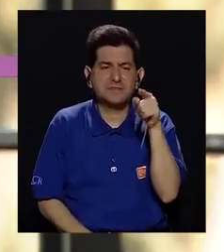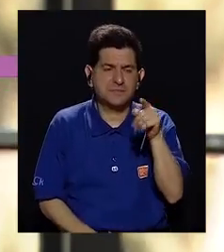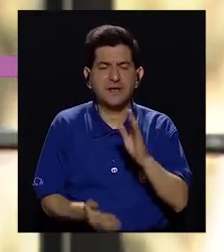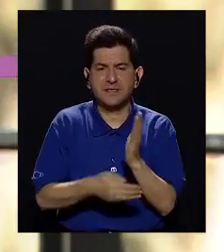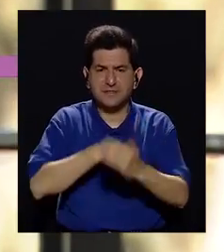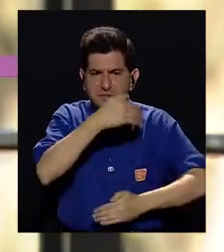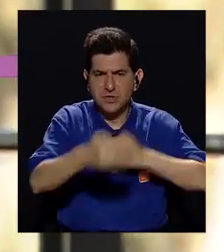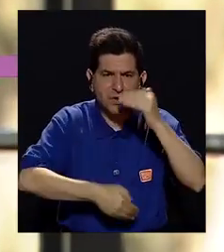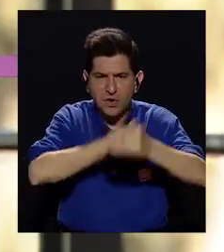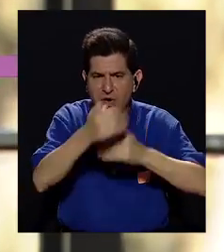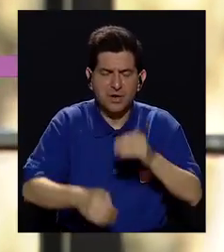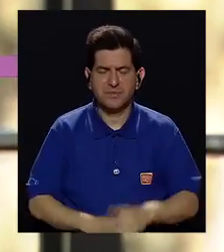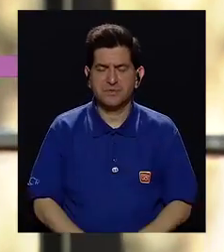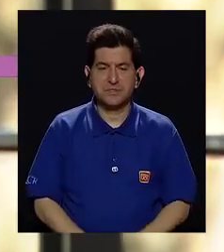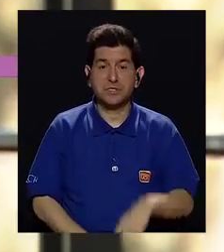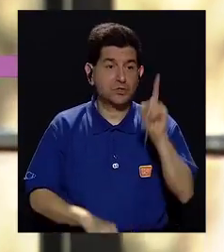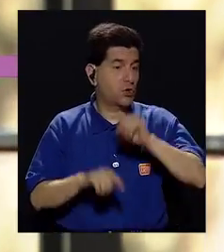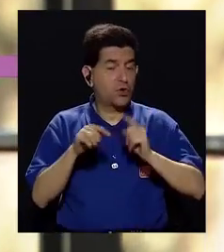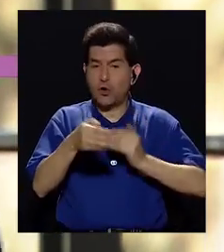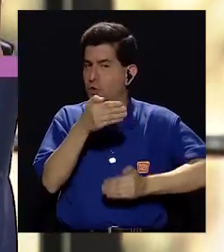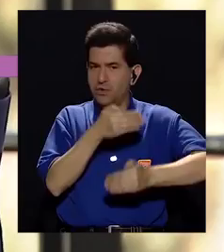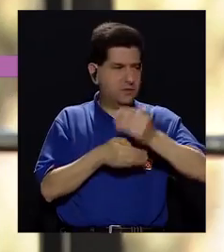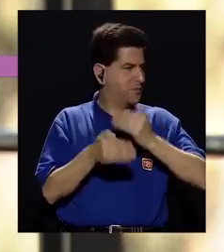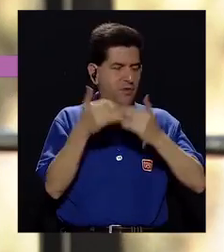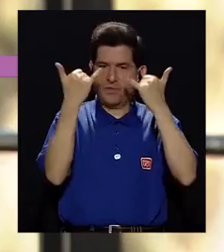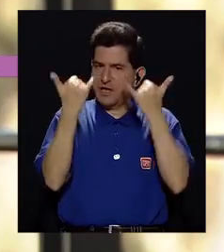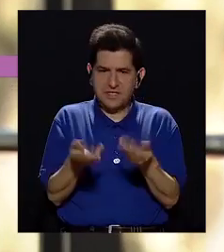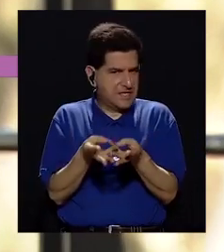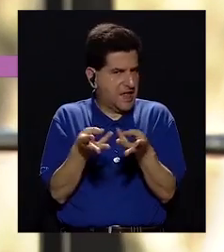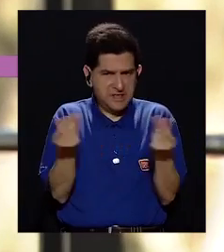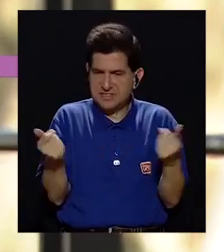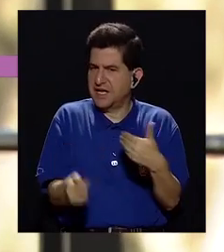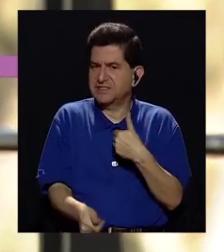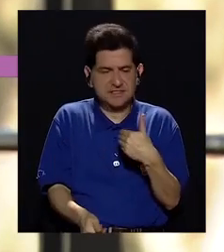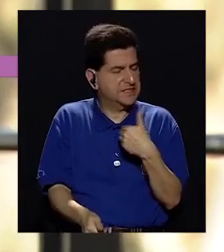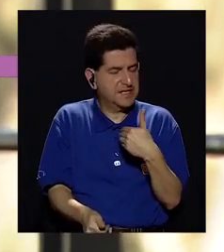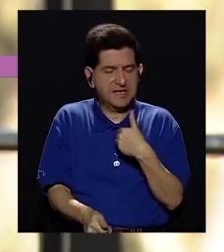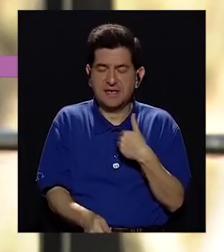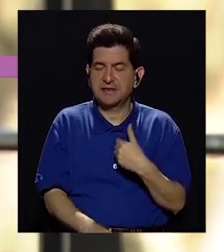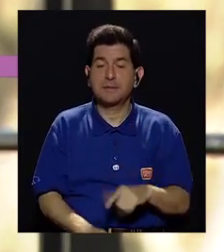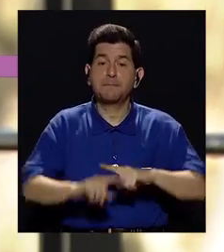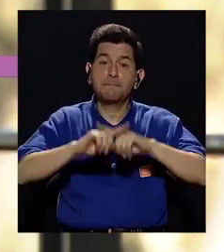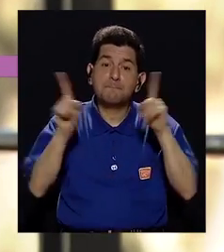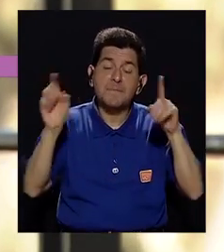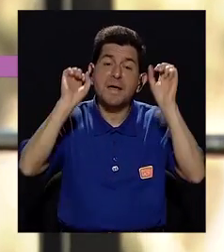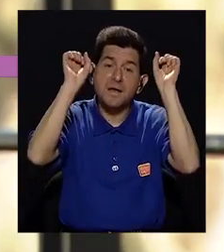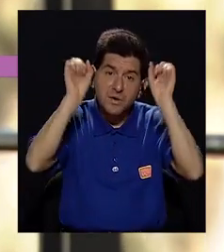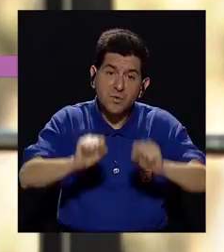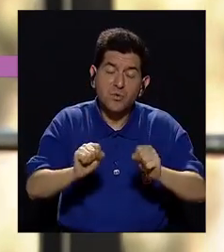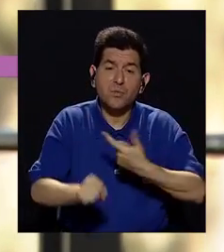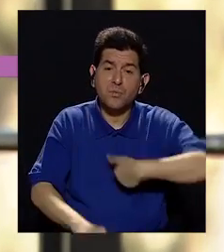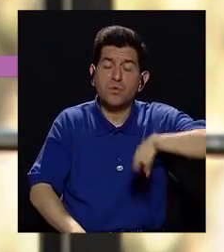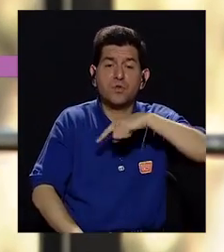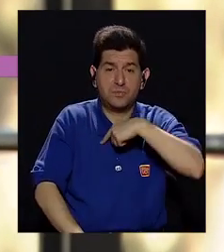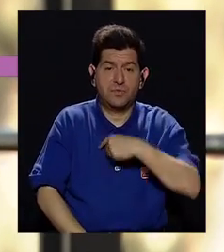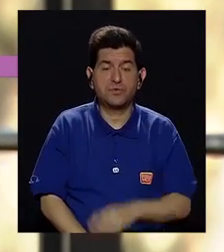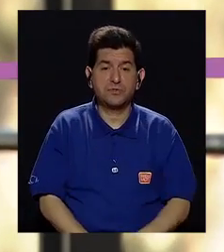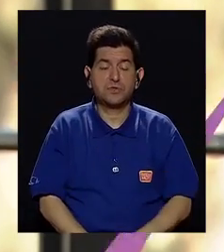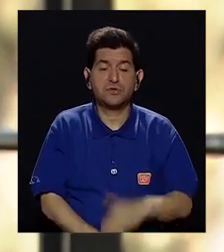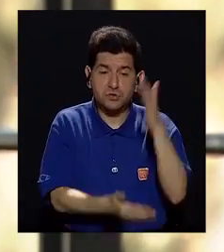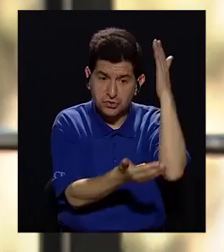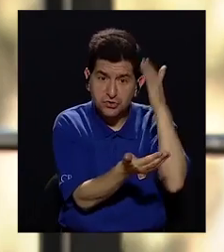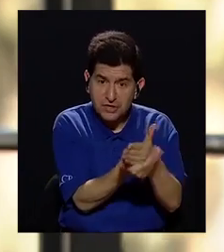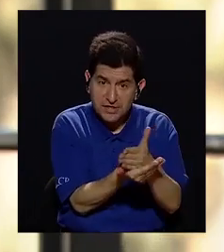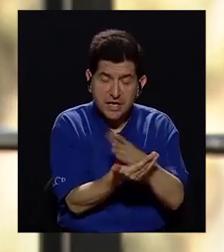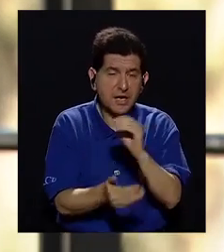Como lo hablamos al principio, no podemos retroceder el desgaste. Ya el grado que uno tiene, ya lo tiene. Pero por lo menos podemos lograr que